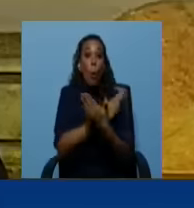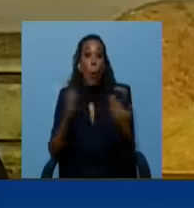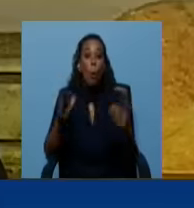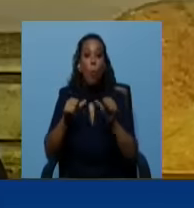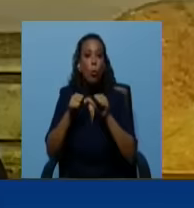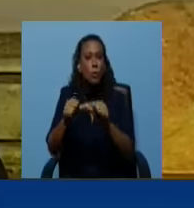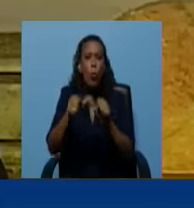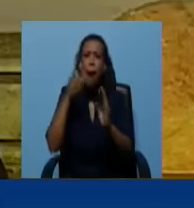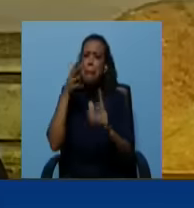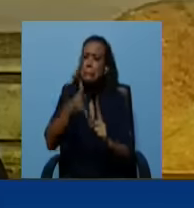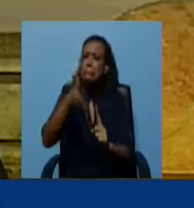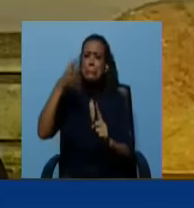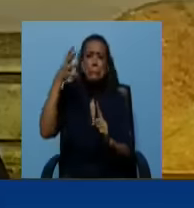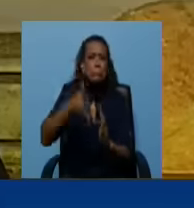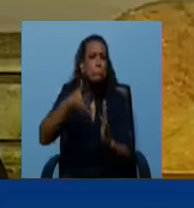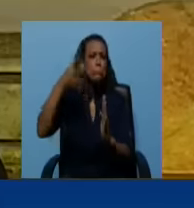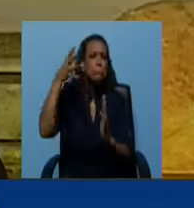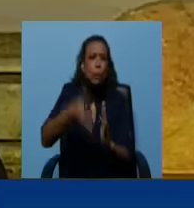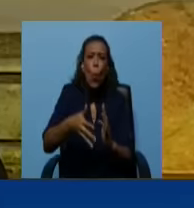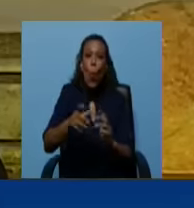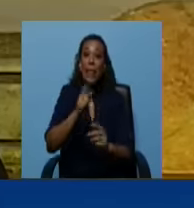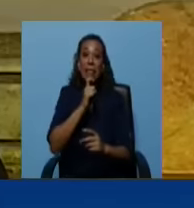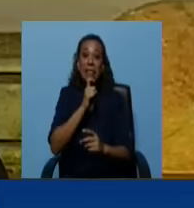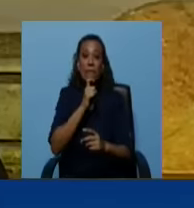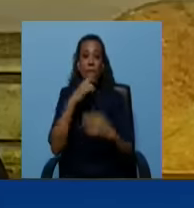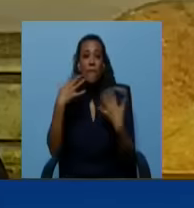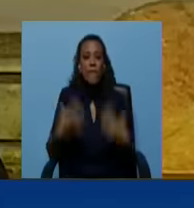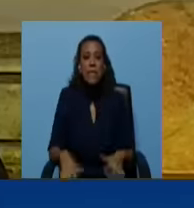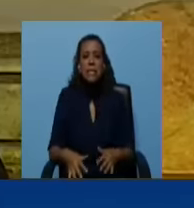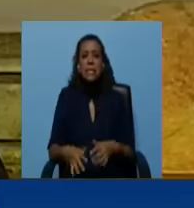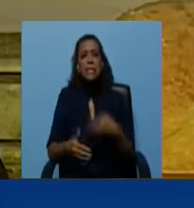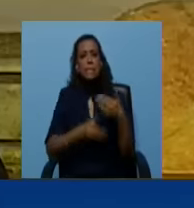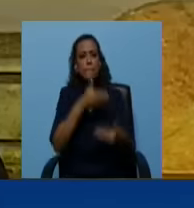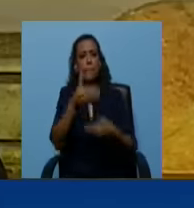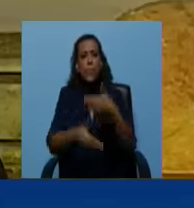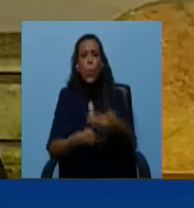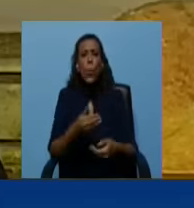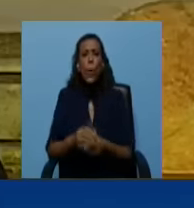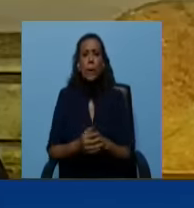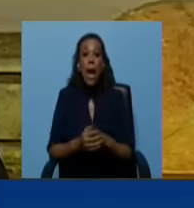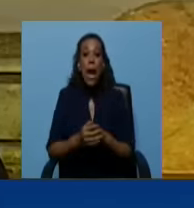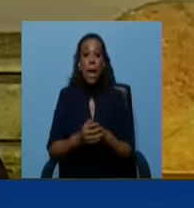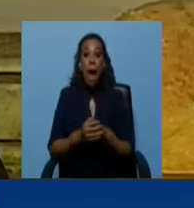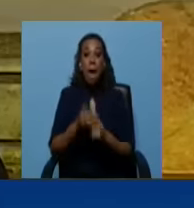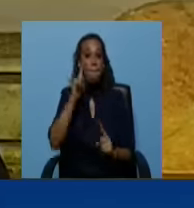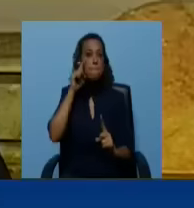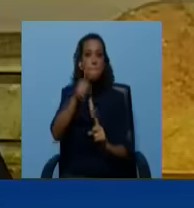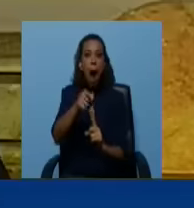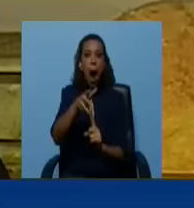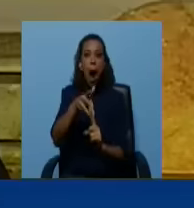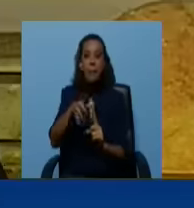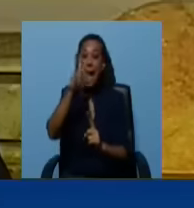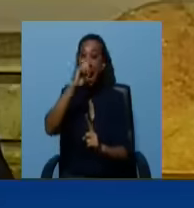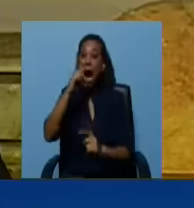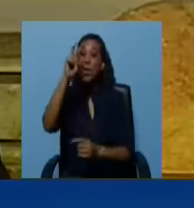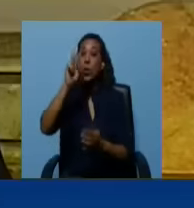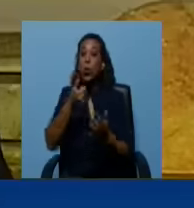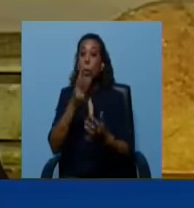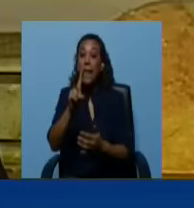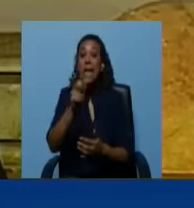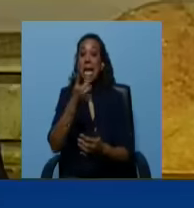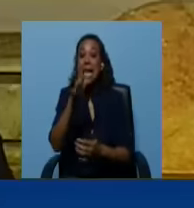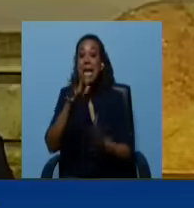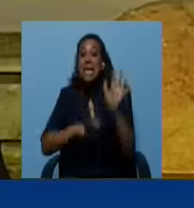continuado a través de las vías indirectas de los años 13,